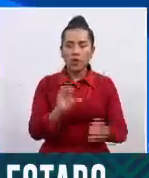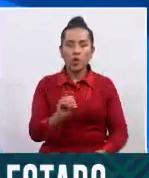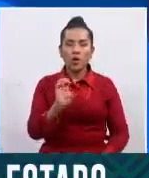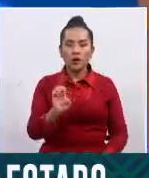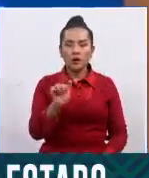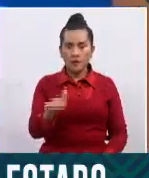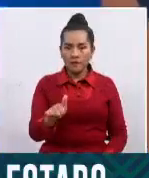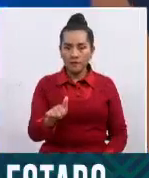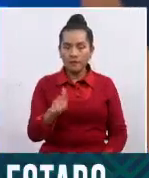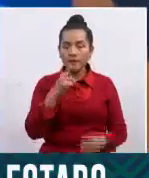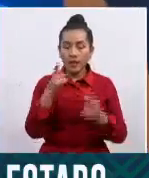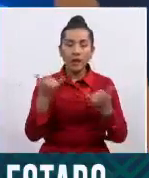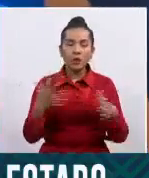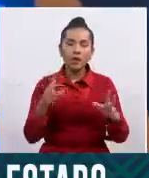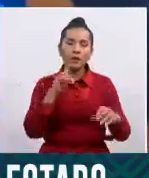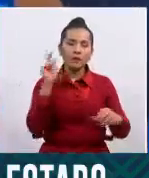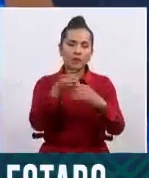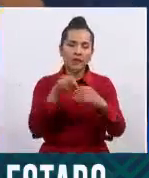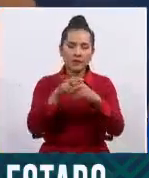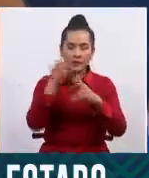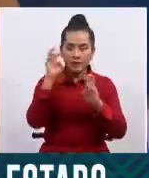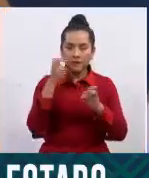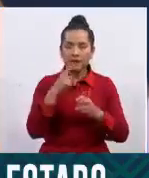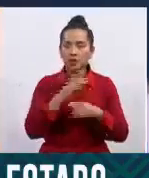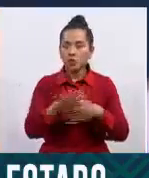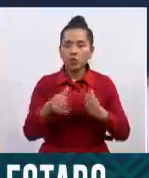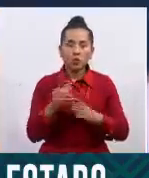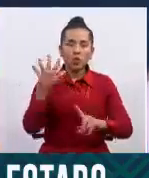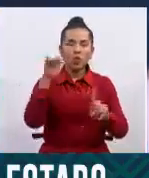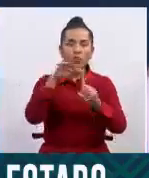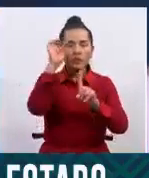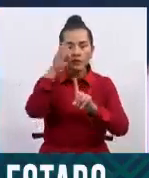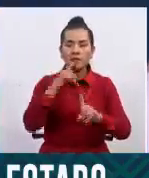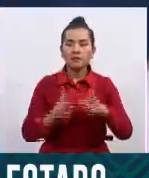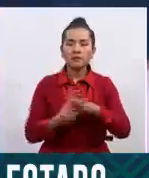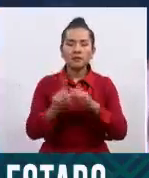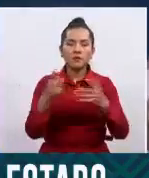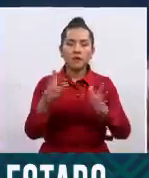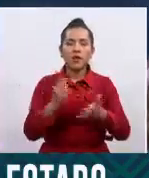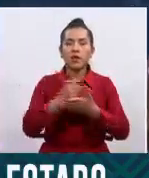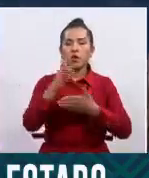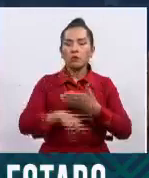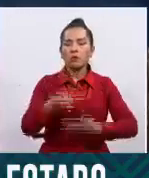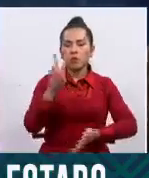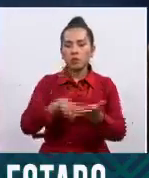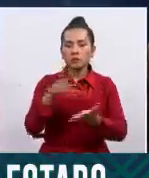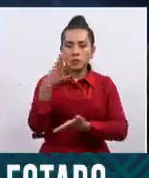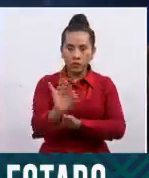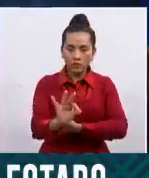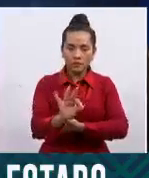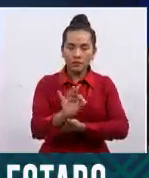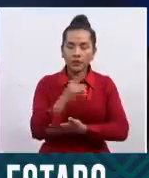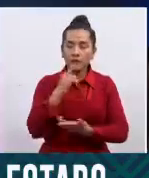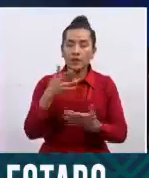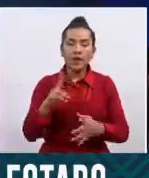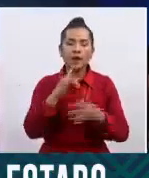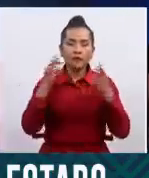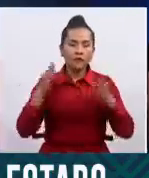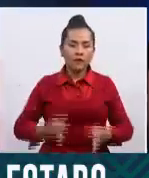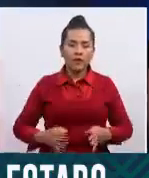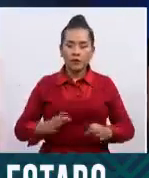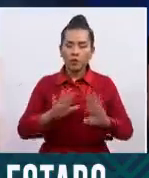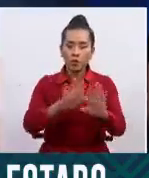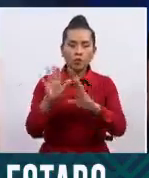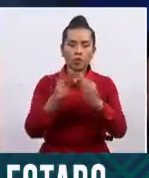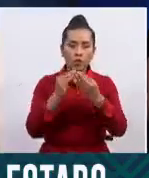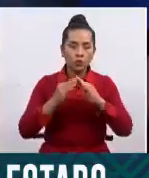OEA participó en eventos como el golpe de Estado ocurrido en Bolivia en noviembre de 2019, que consolidó a un gobierno